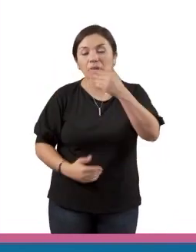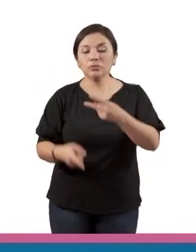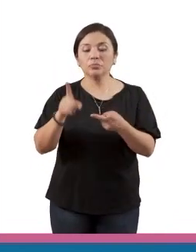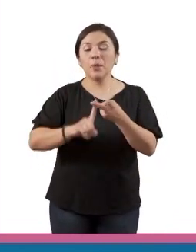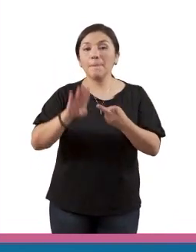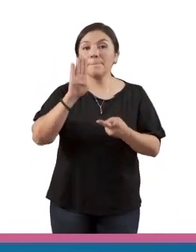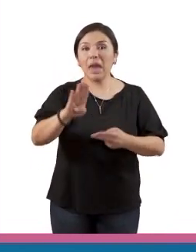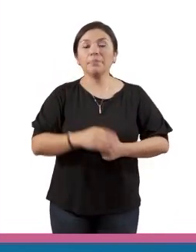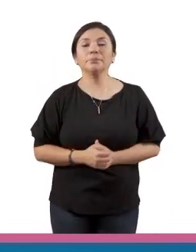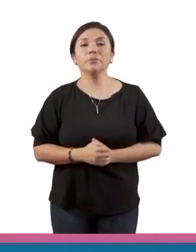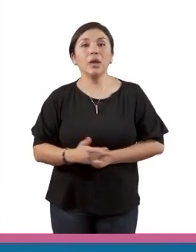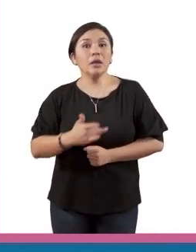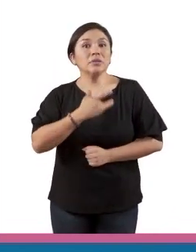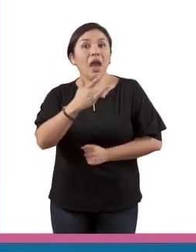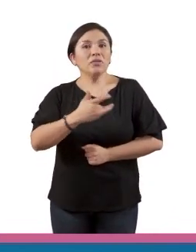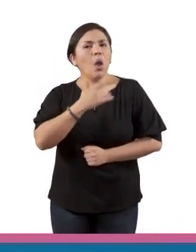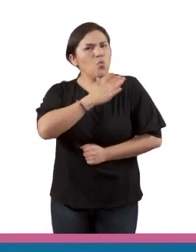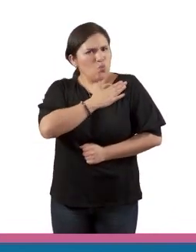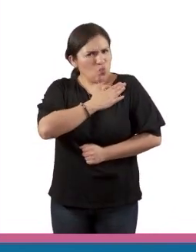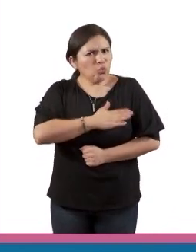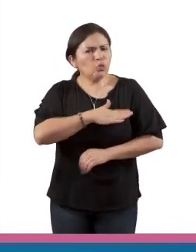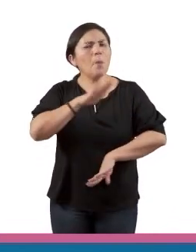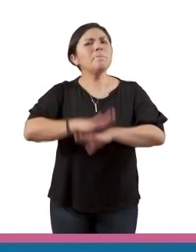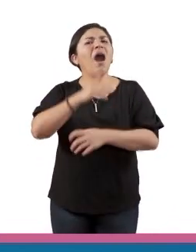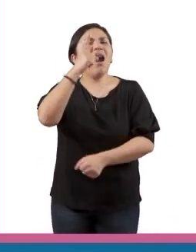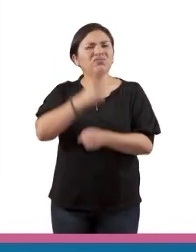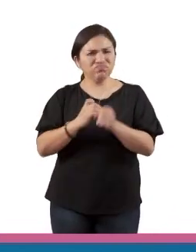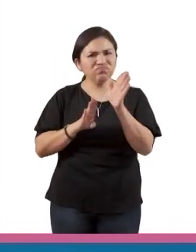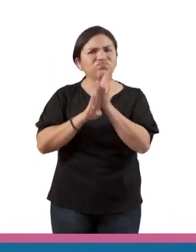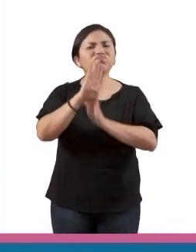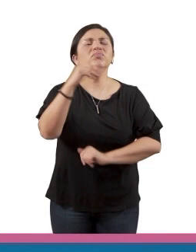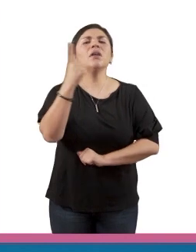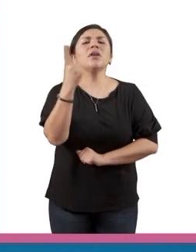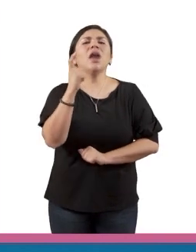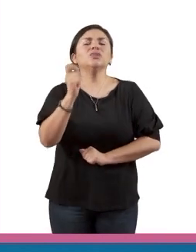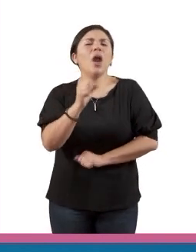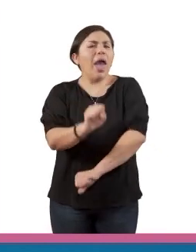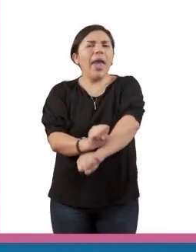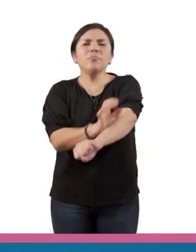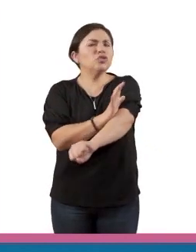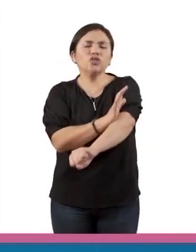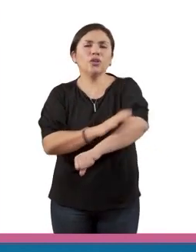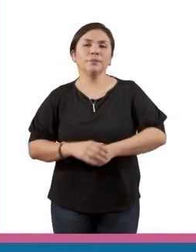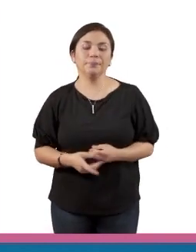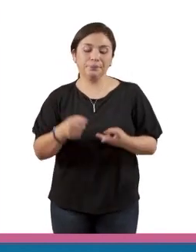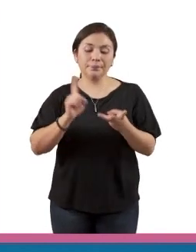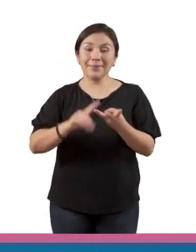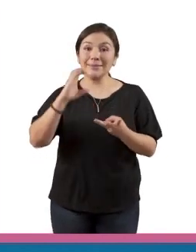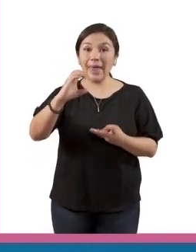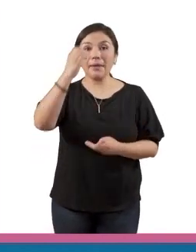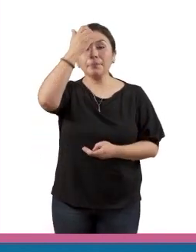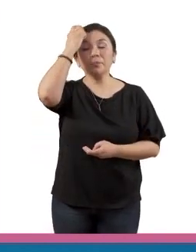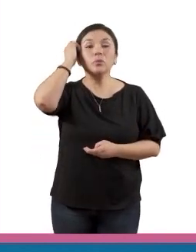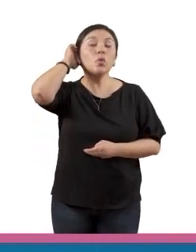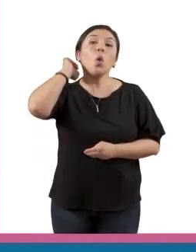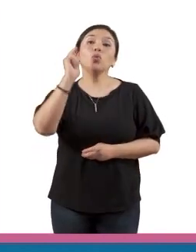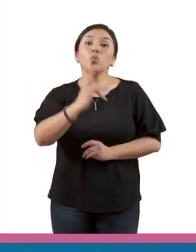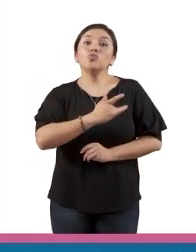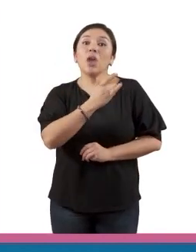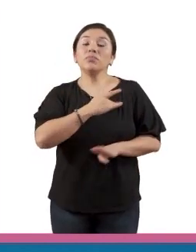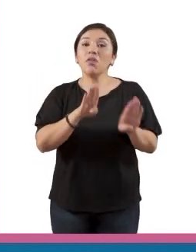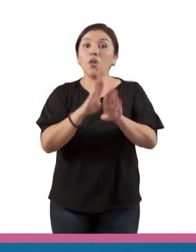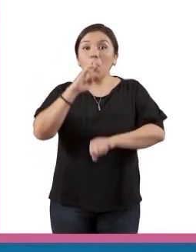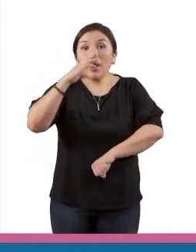B. Tu sentido de justicia sobresale ante tu lado emocional. C. Tu sentido